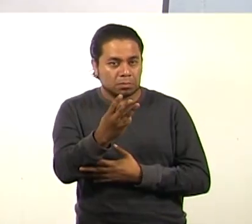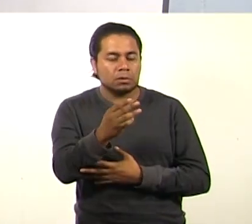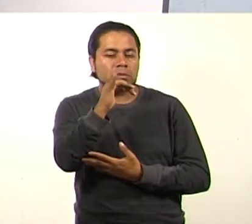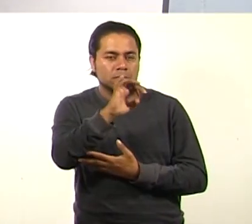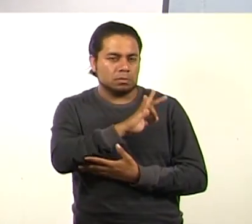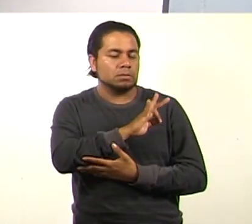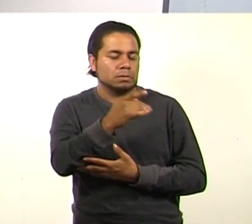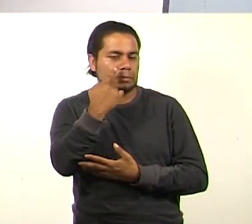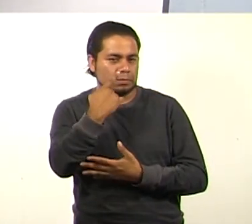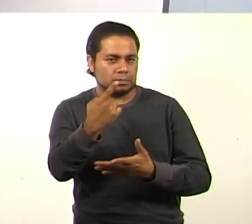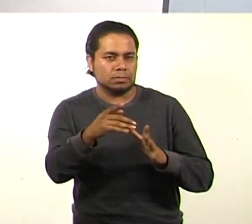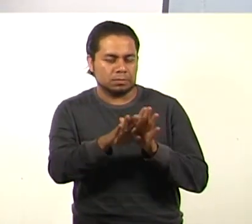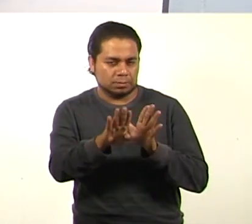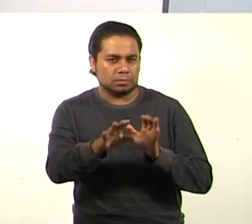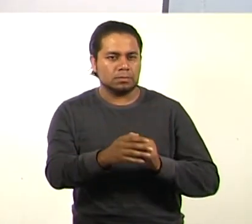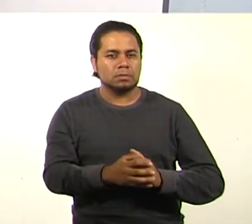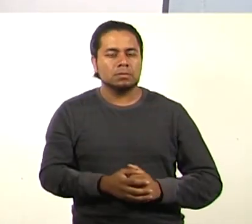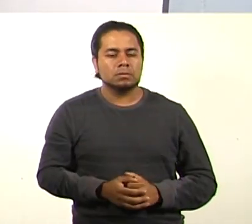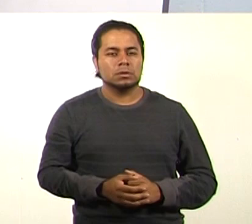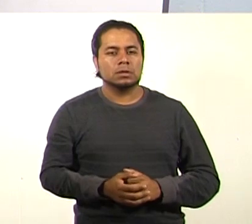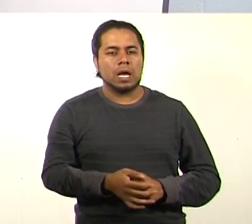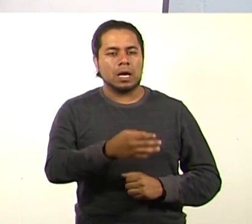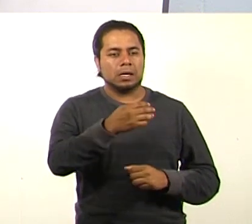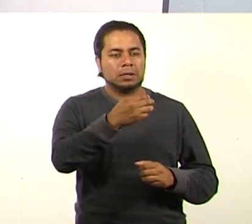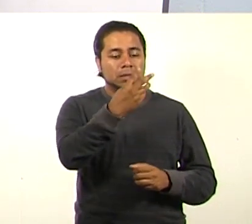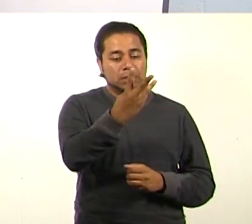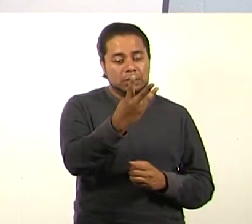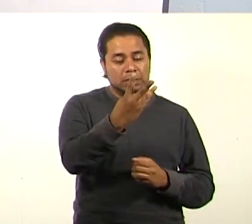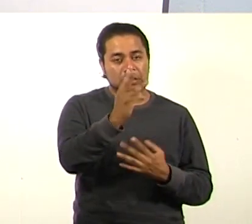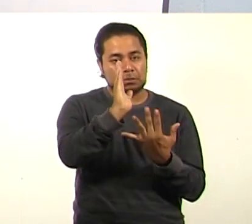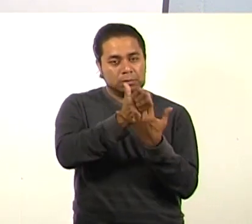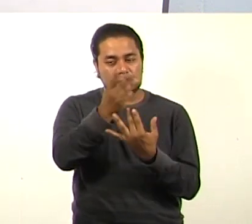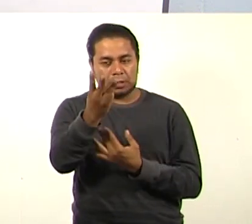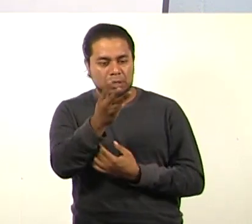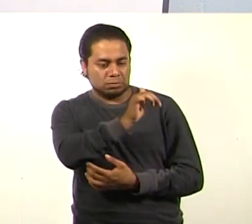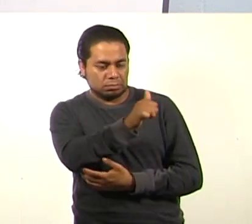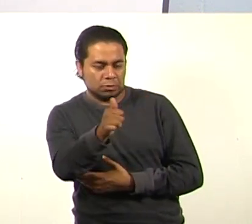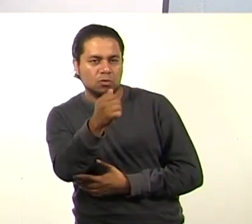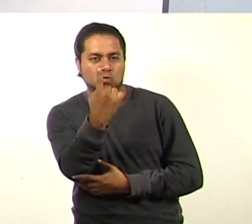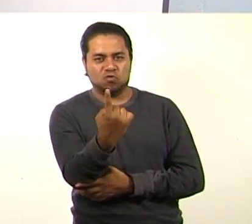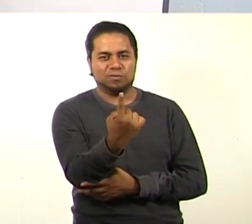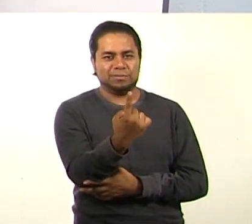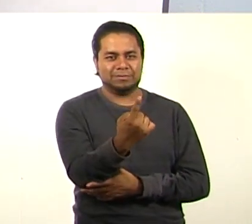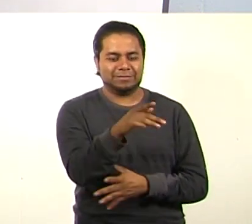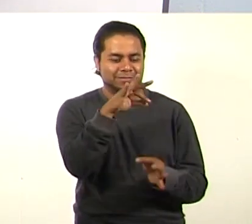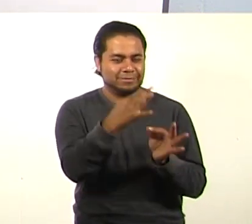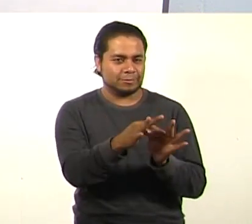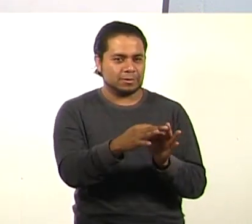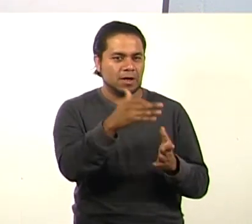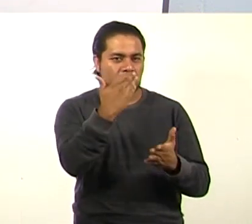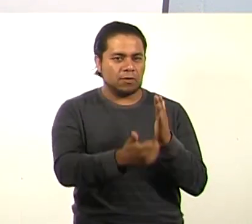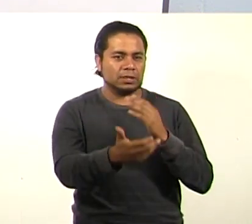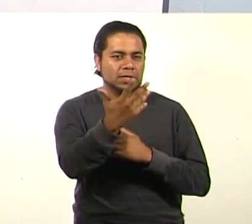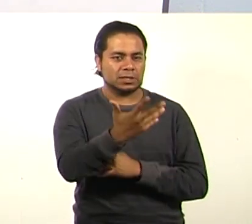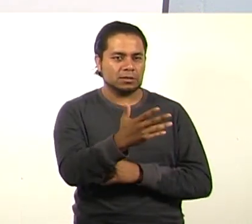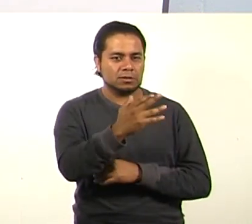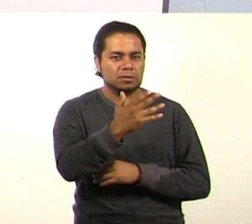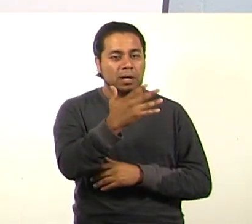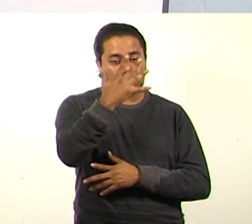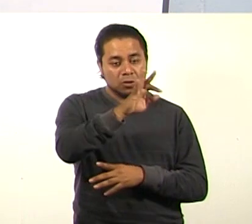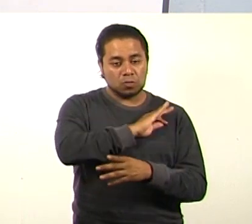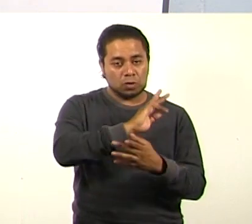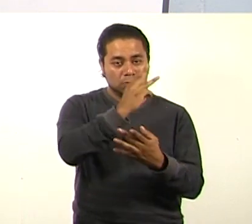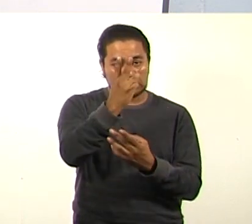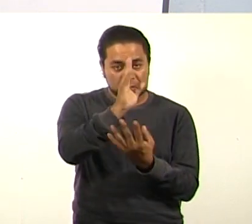Sí podemos. Entonces, 3 entre 3, 1. Y terminamos aquí. Y nos queda nada más el 5. ¿El 5 lo podemos partir